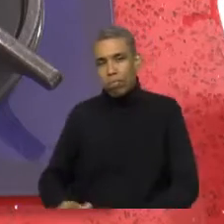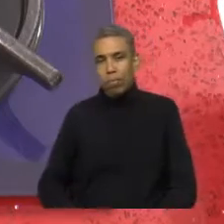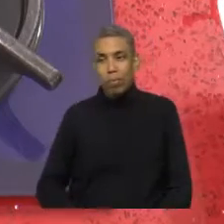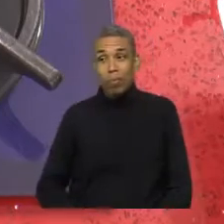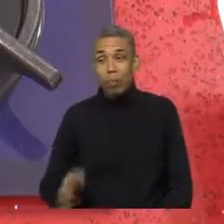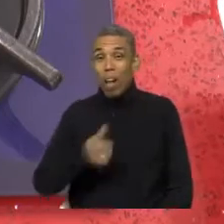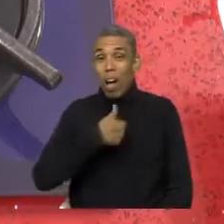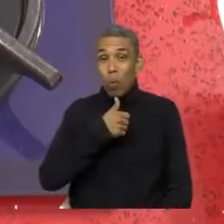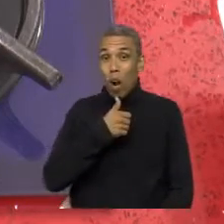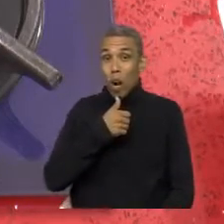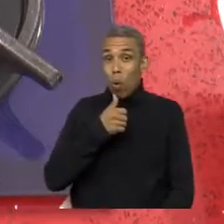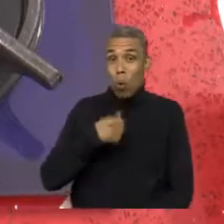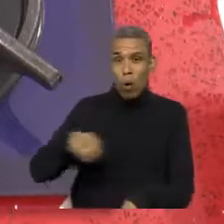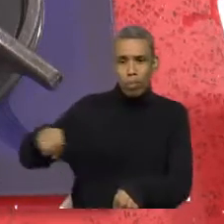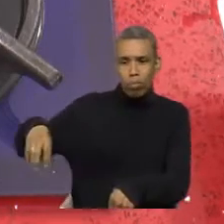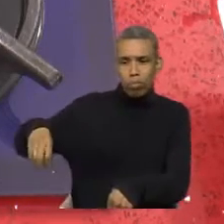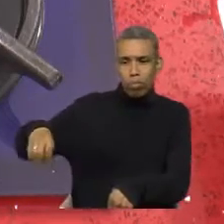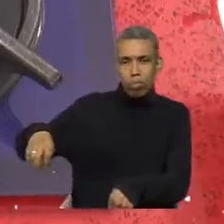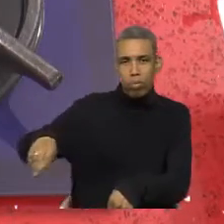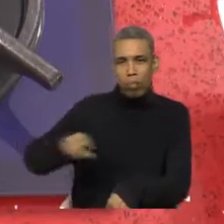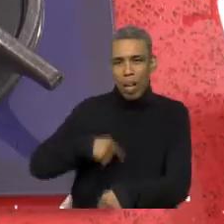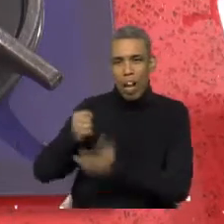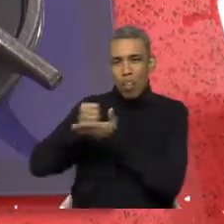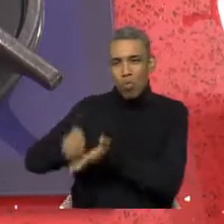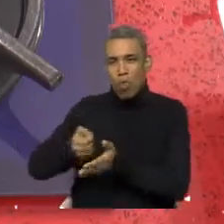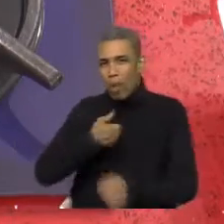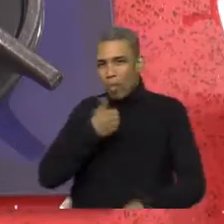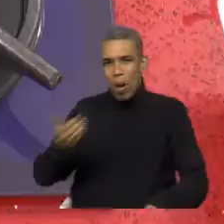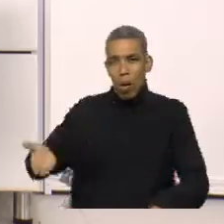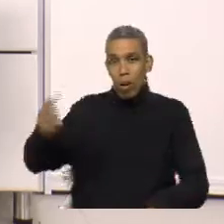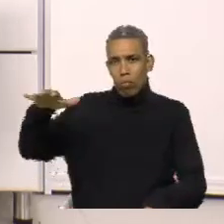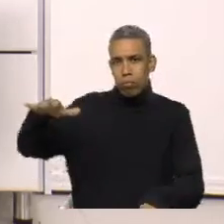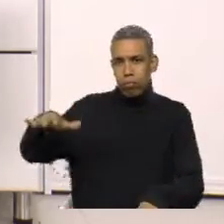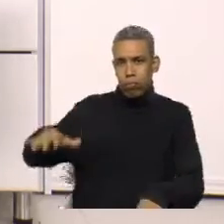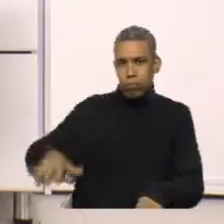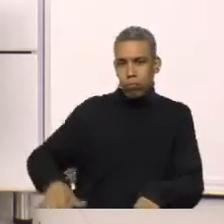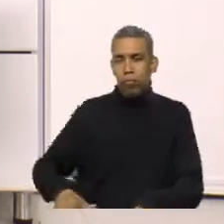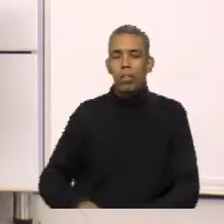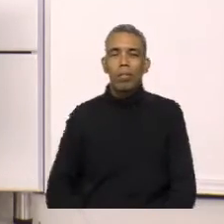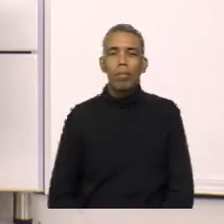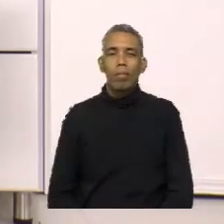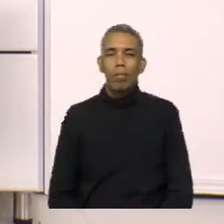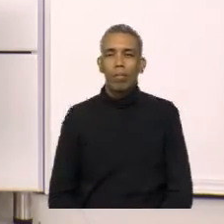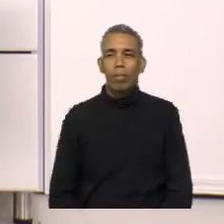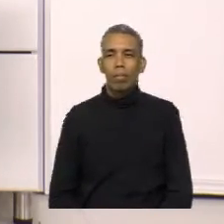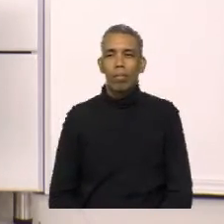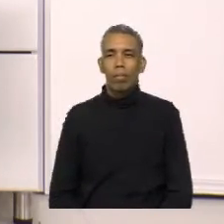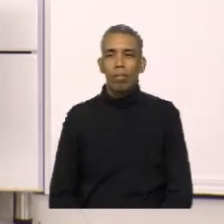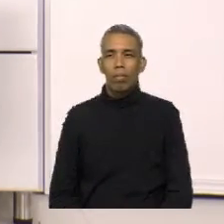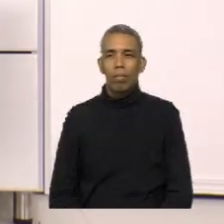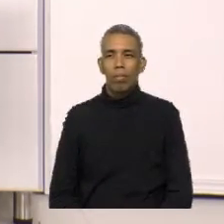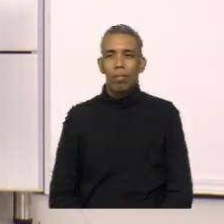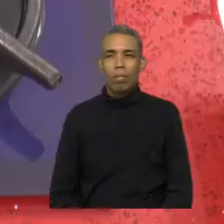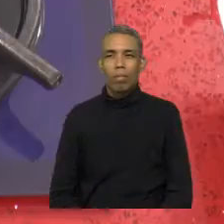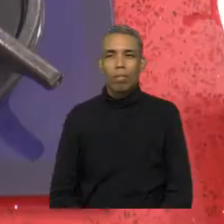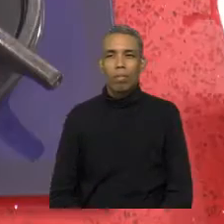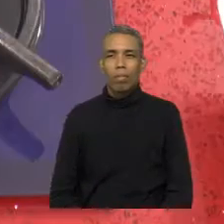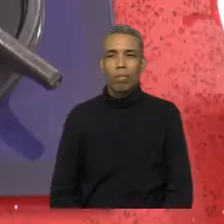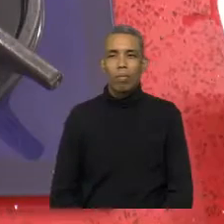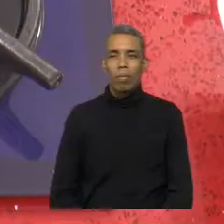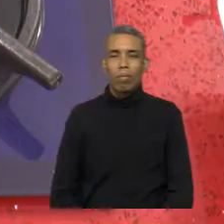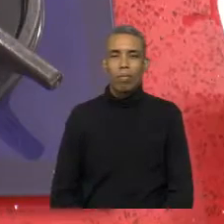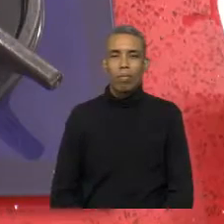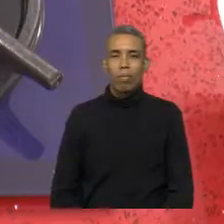ahí un choque térmico y no se sigan cocinando en el agua caliente. Si se cocinan